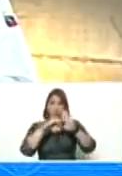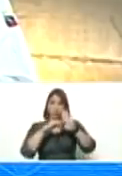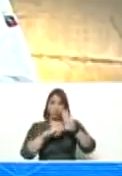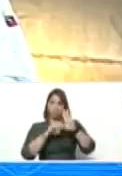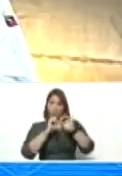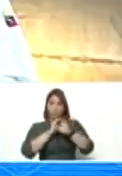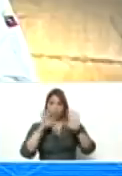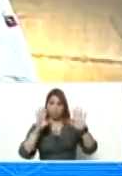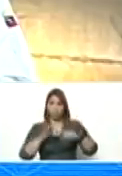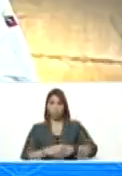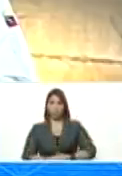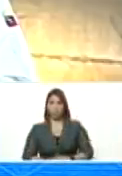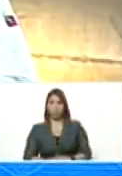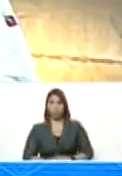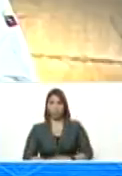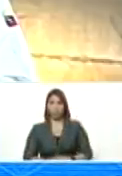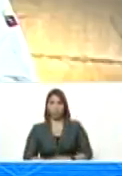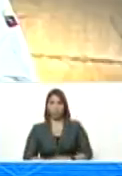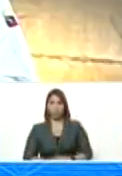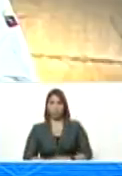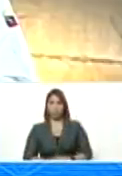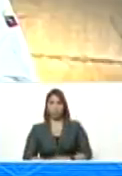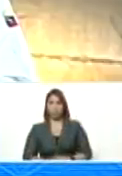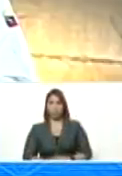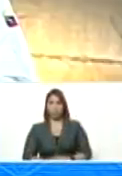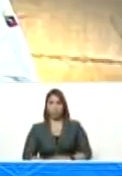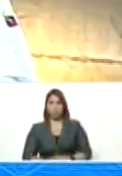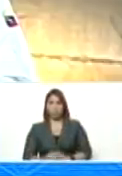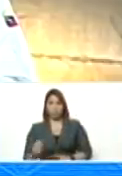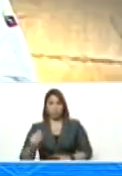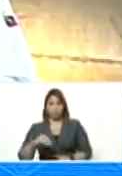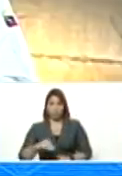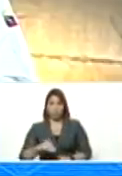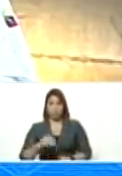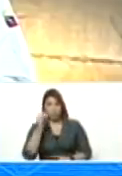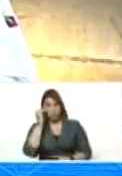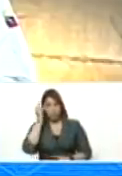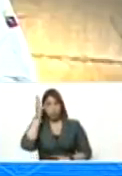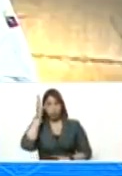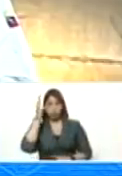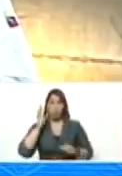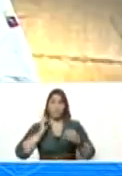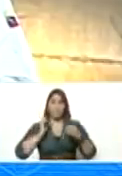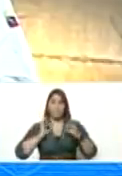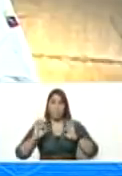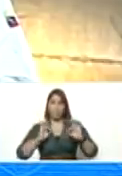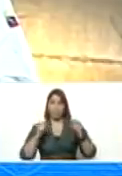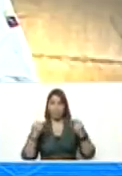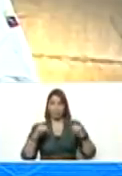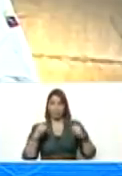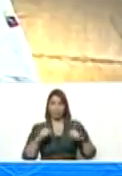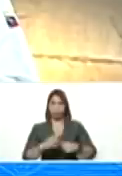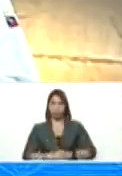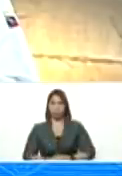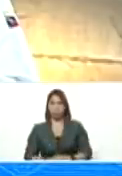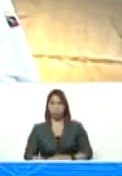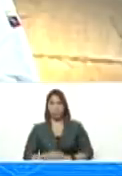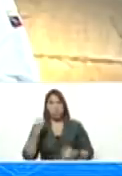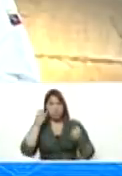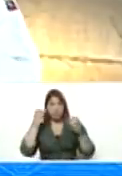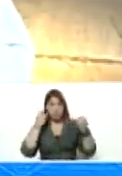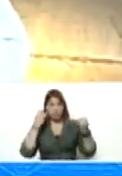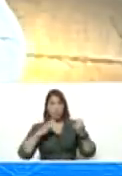claras, precisas y además con capacidad práctica. Una idea se puede